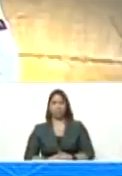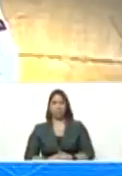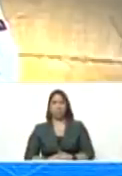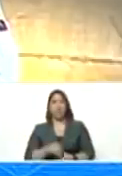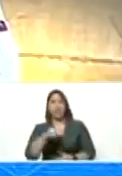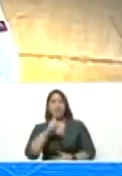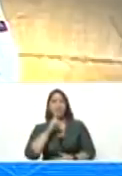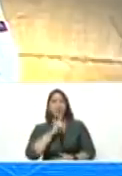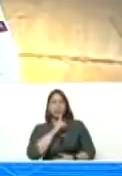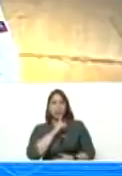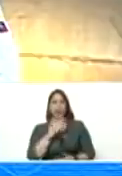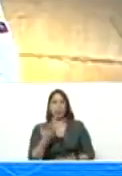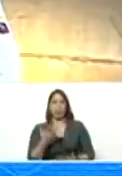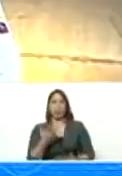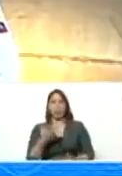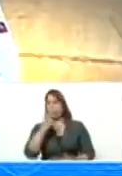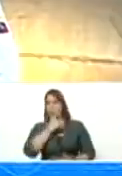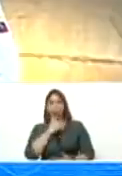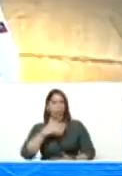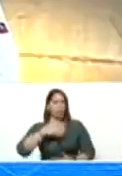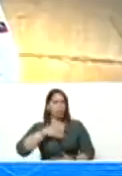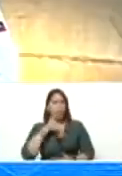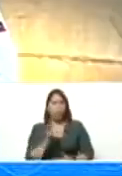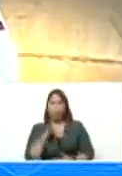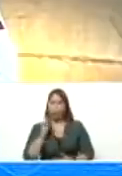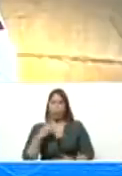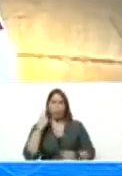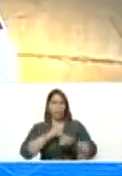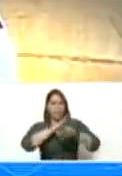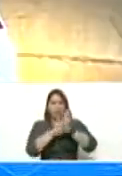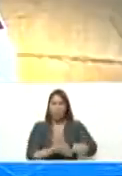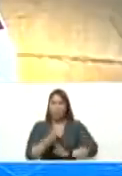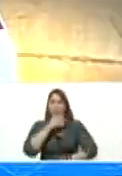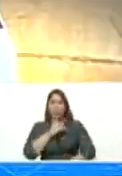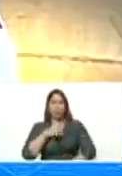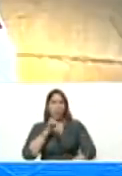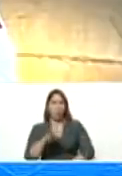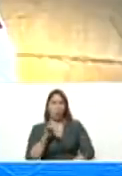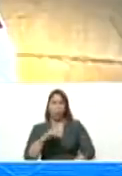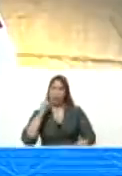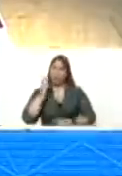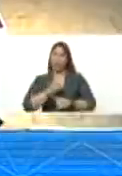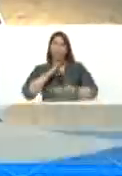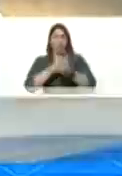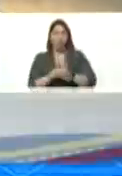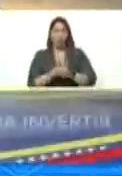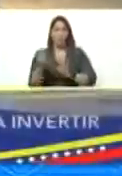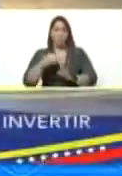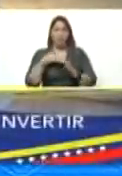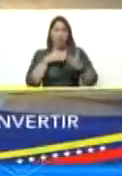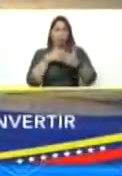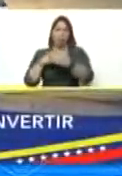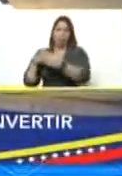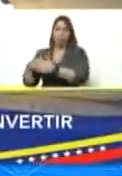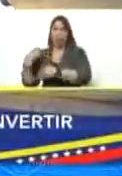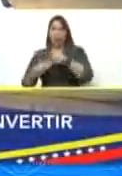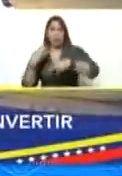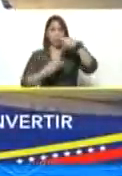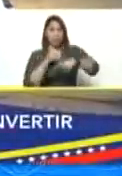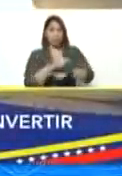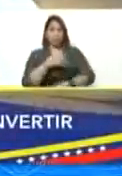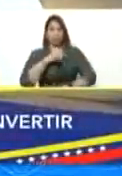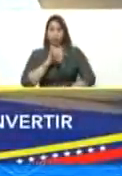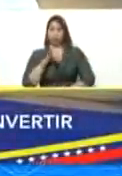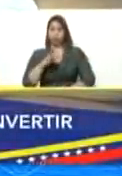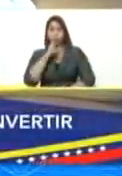llama indolencia y tenemos que acabar con esa indolencia. Más daño le hace a la revolución la indolencia